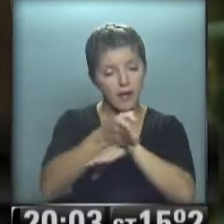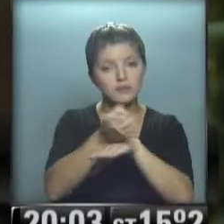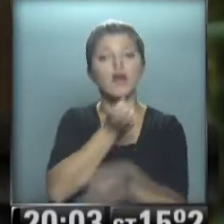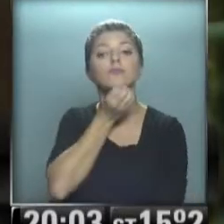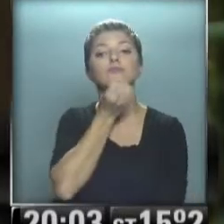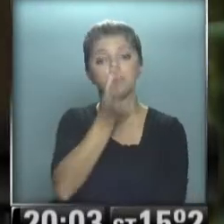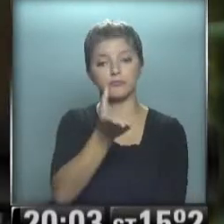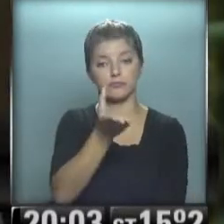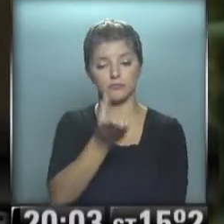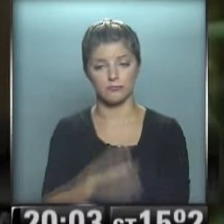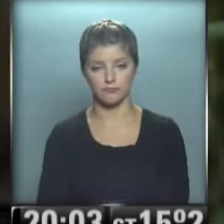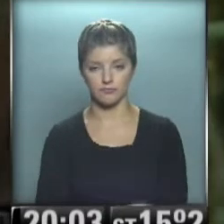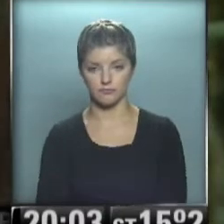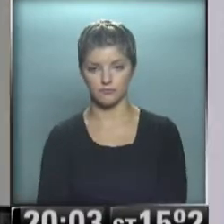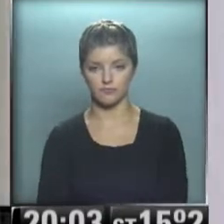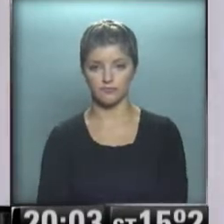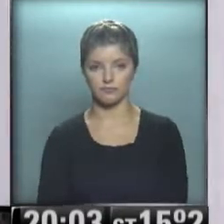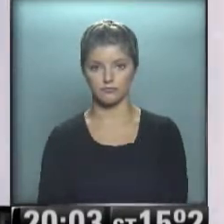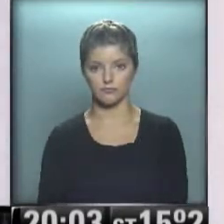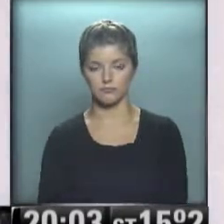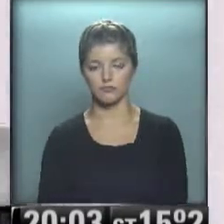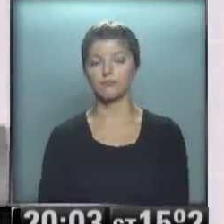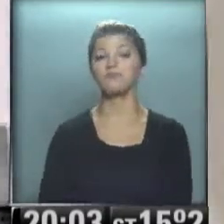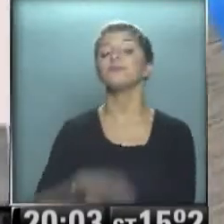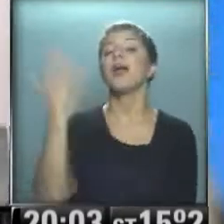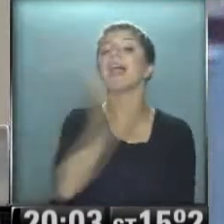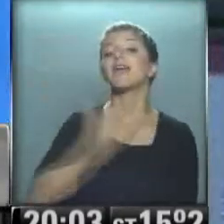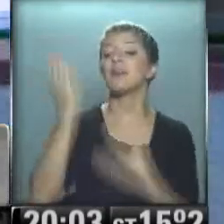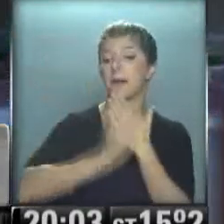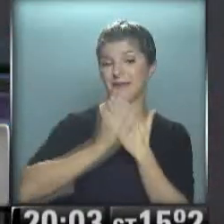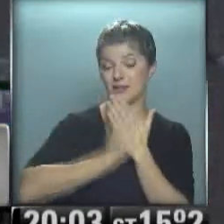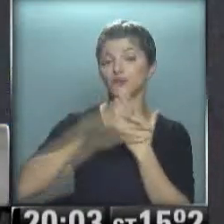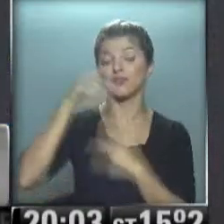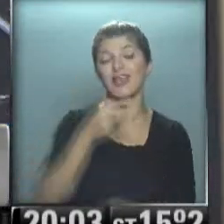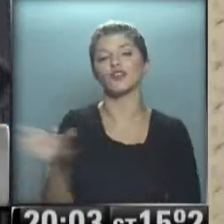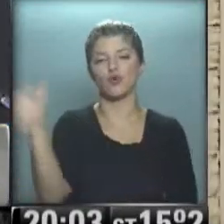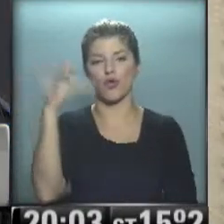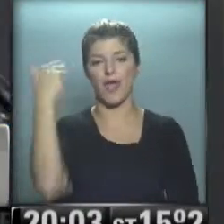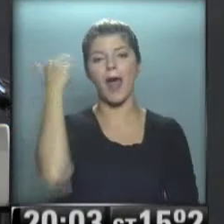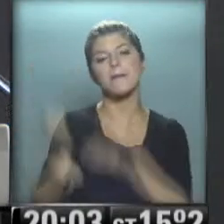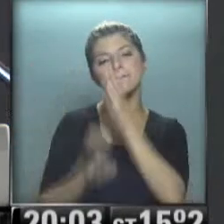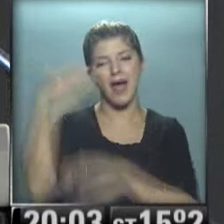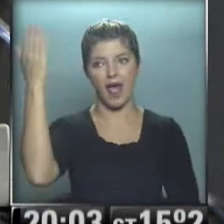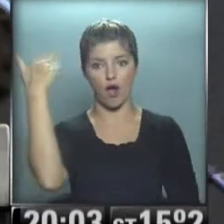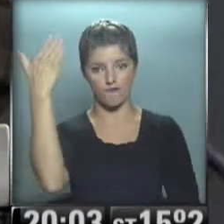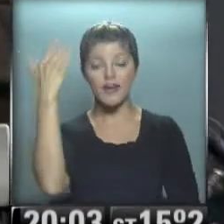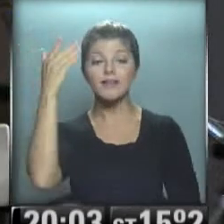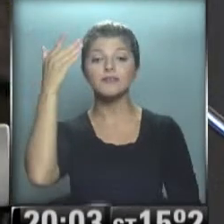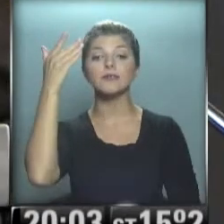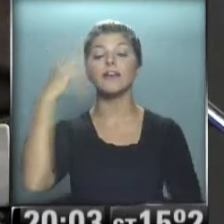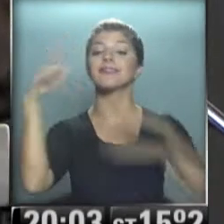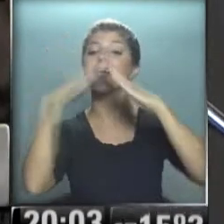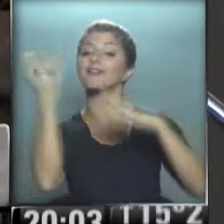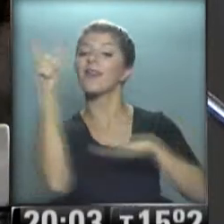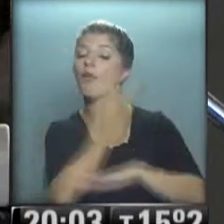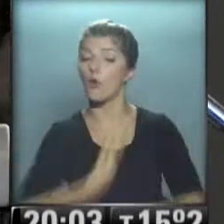a la audiencia testimonial, a la indagatoria. El jefe de gabinete, en su habitual conferencia de prensa desde Casa de Gobierno, dijo que